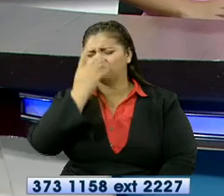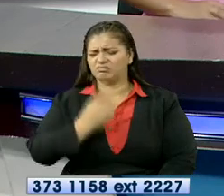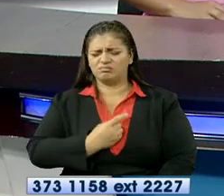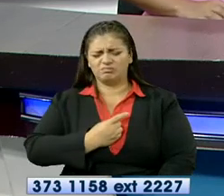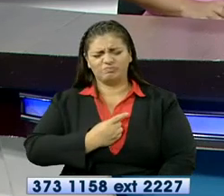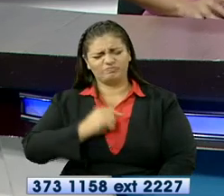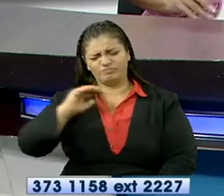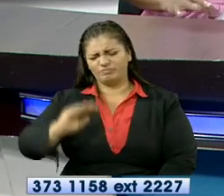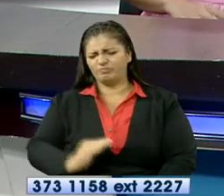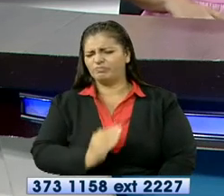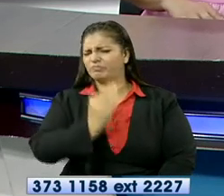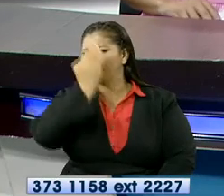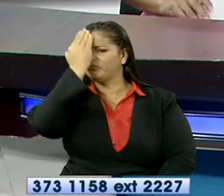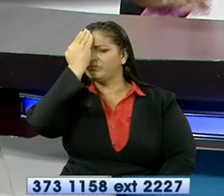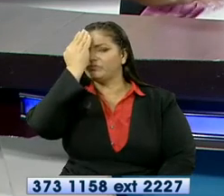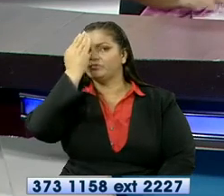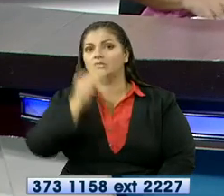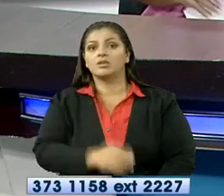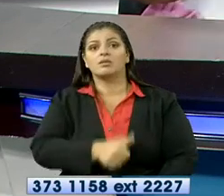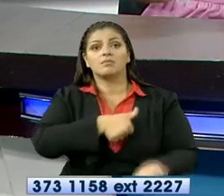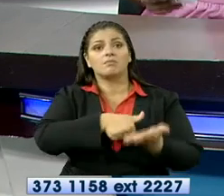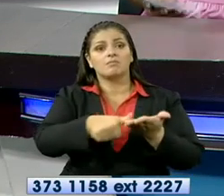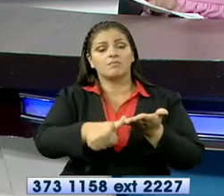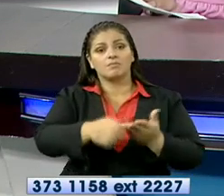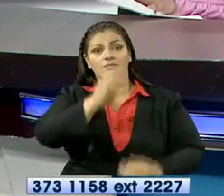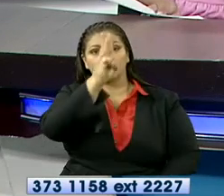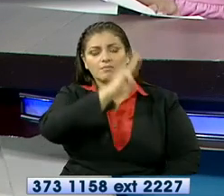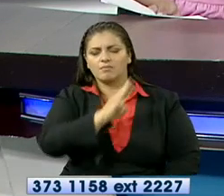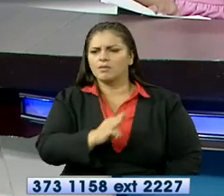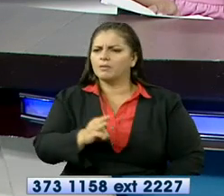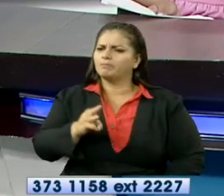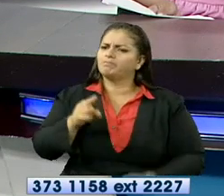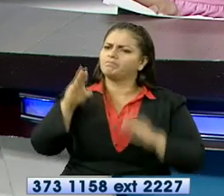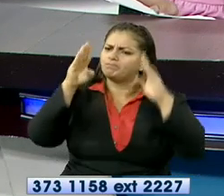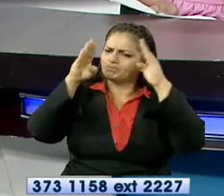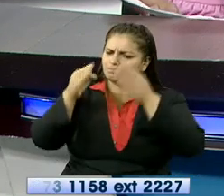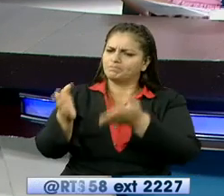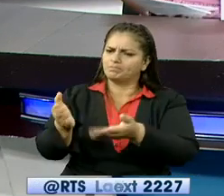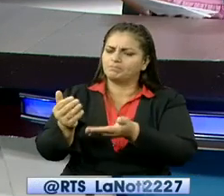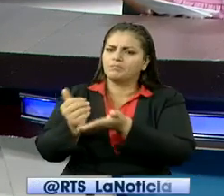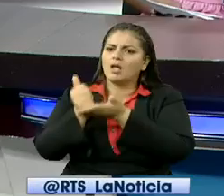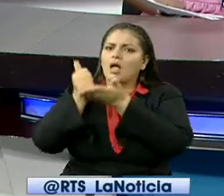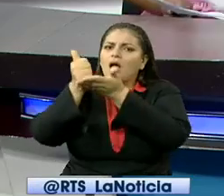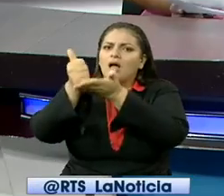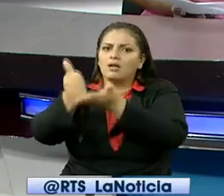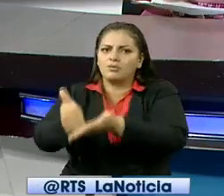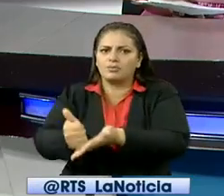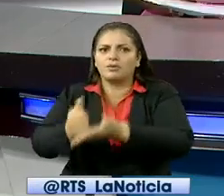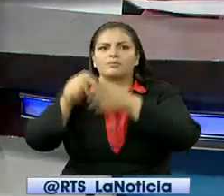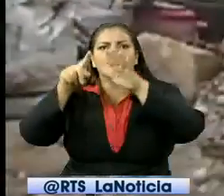caso y durante 6 meses seguirá en tratamiento ambulatorio intenso.